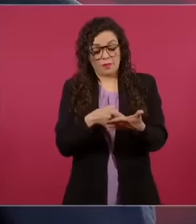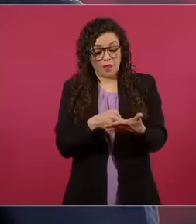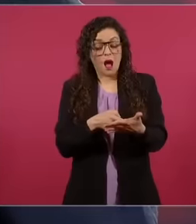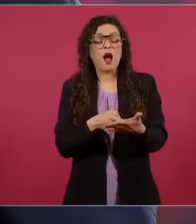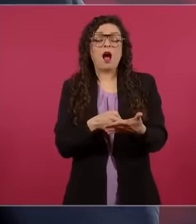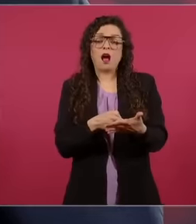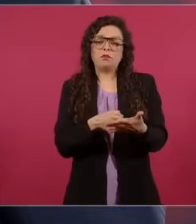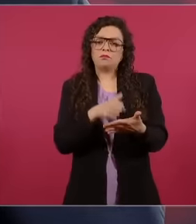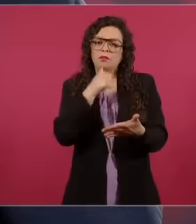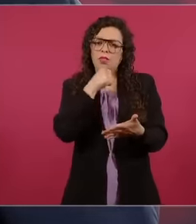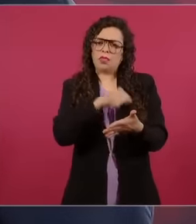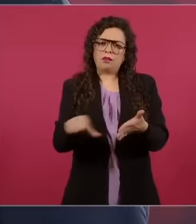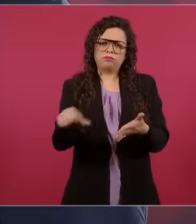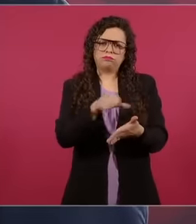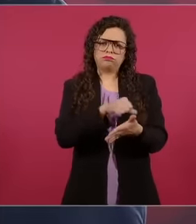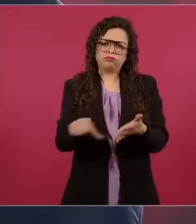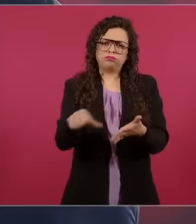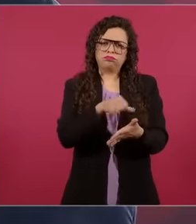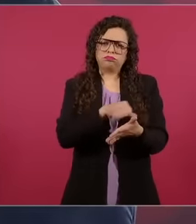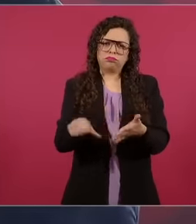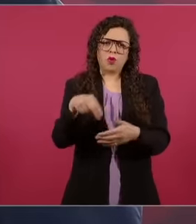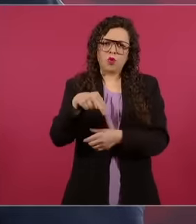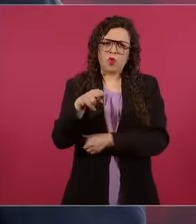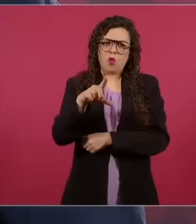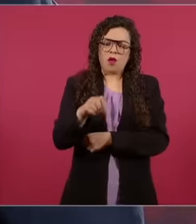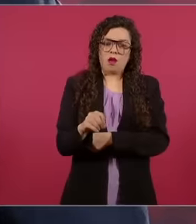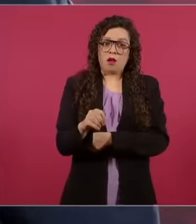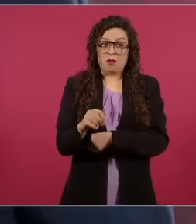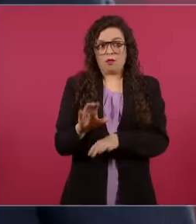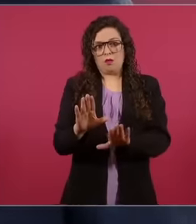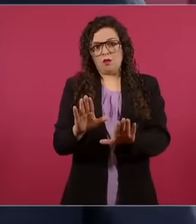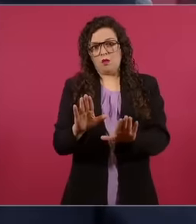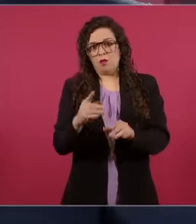Tienen que cuidar todo, y